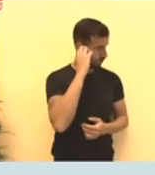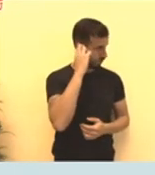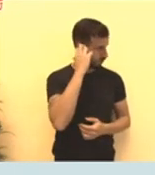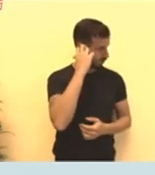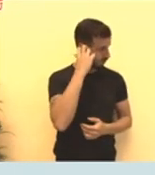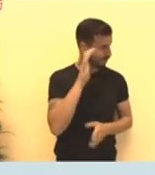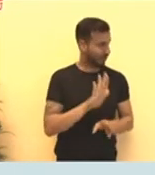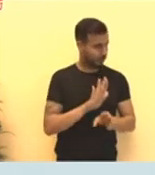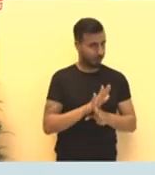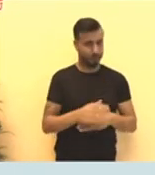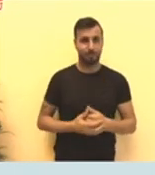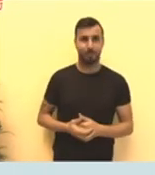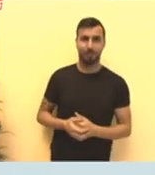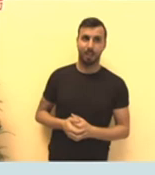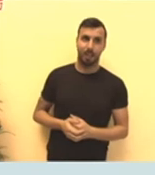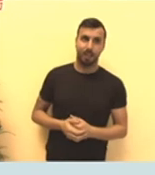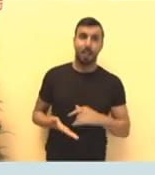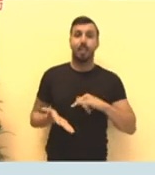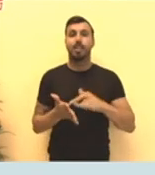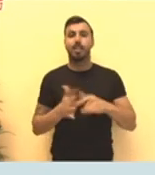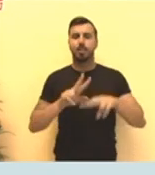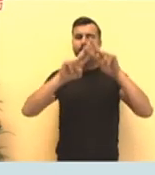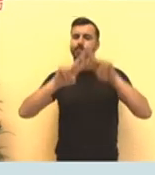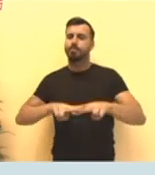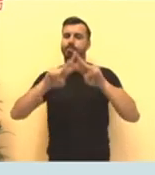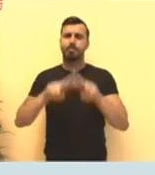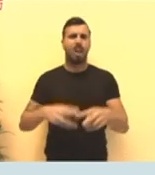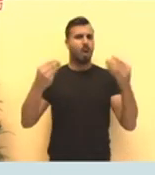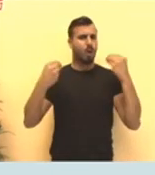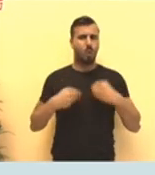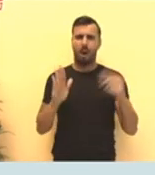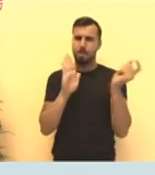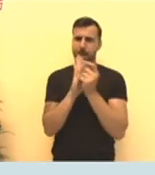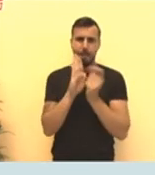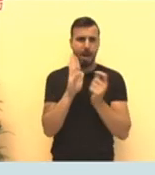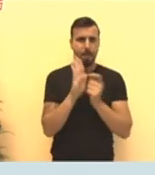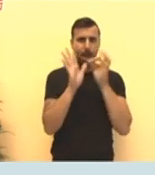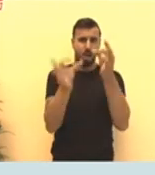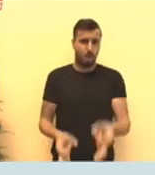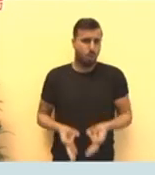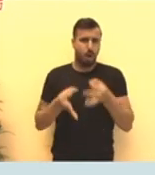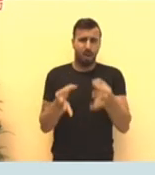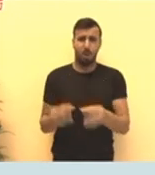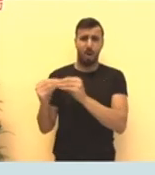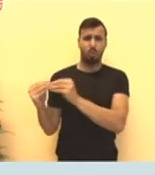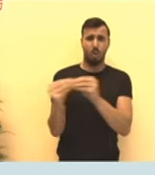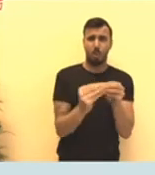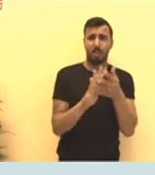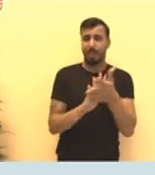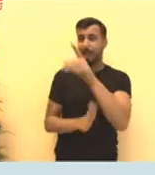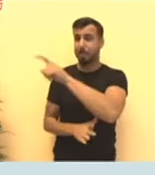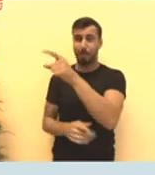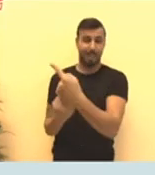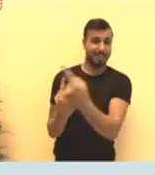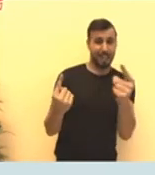Sigue, porfa. El sistema de valoración de la dependencia es siempre el mismo, lo que yo dije, los parámetros son de aplicación común, no se ajustan a la persona